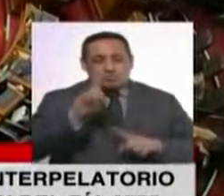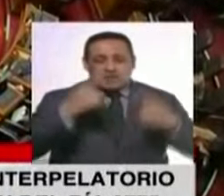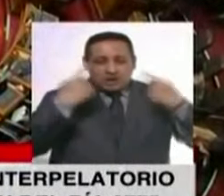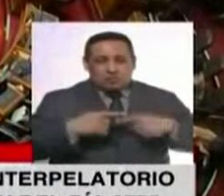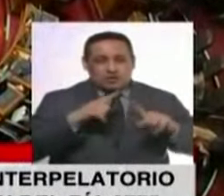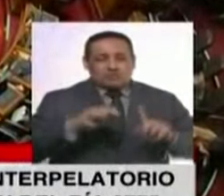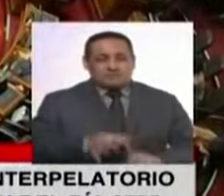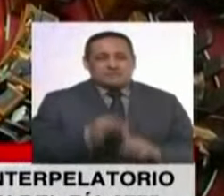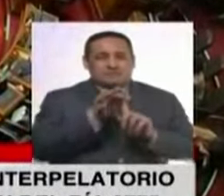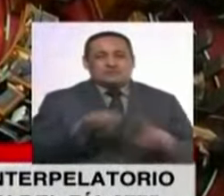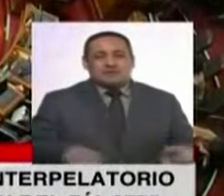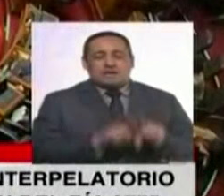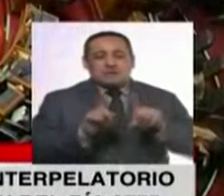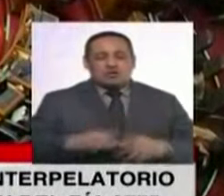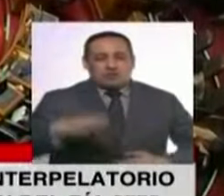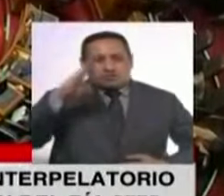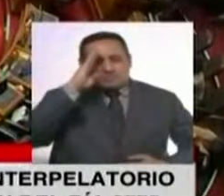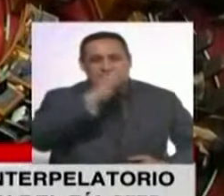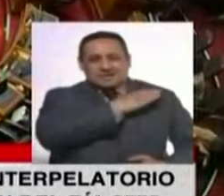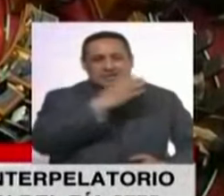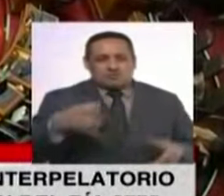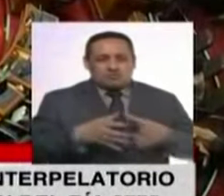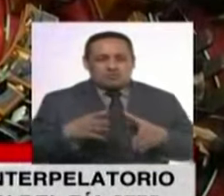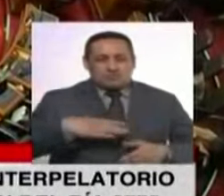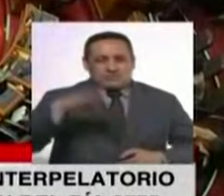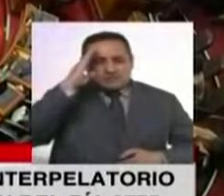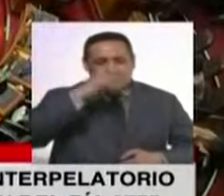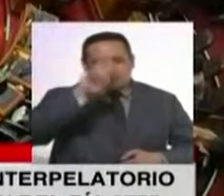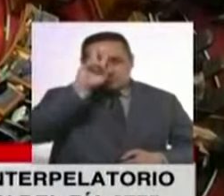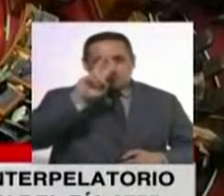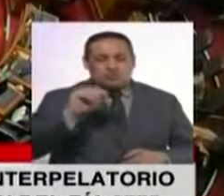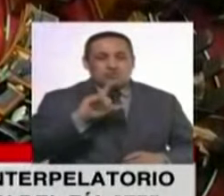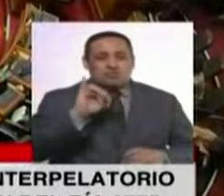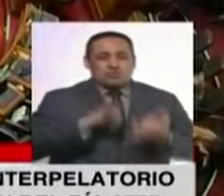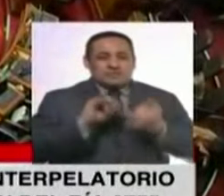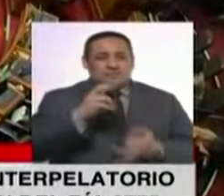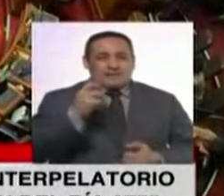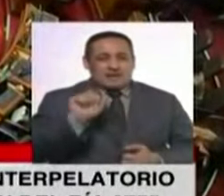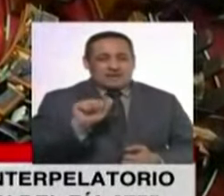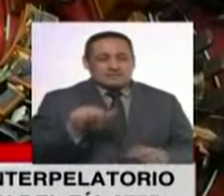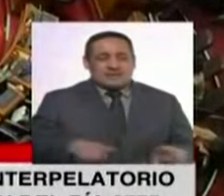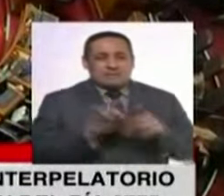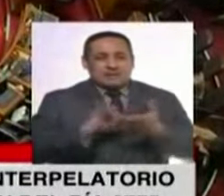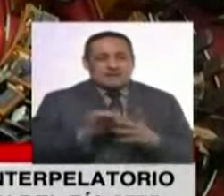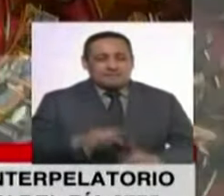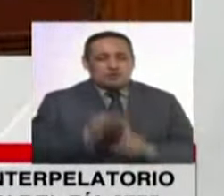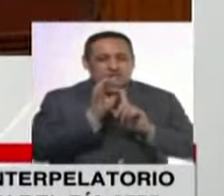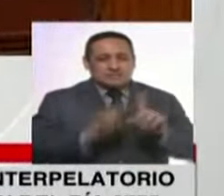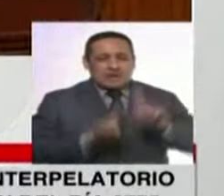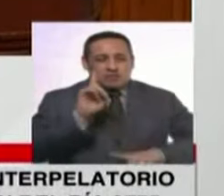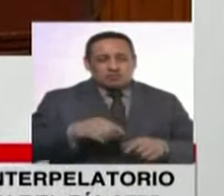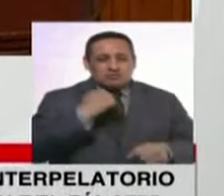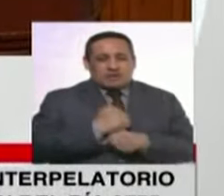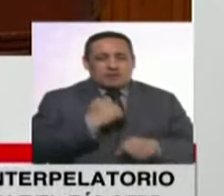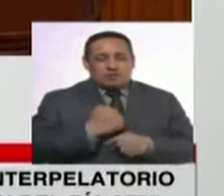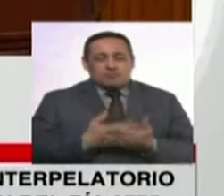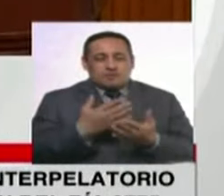coordinación específica con el comandante general de la Policía Nacional del Perú Luis Vera llerena para que priorice alguna acción